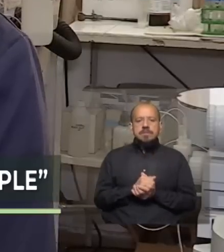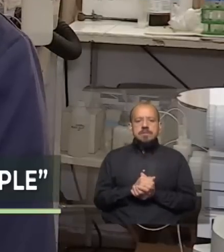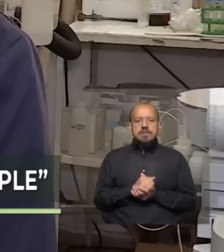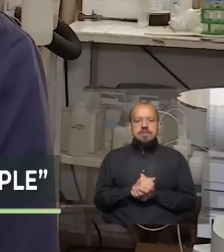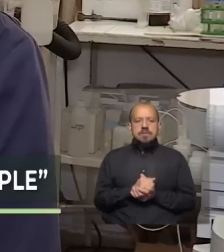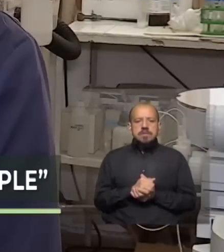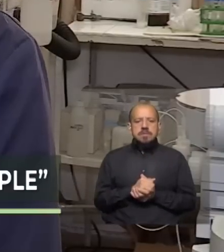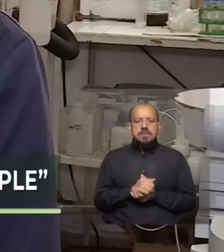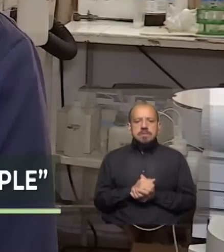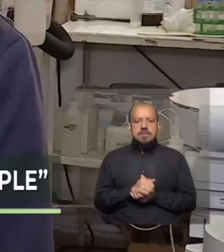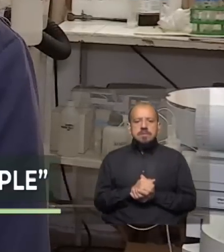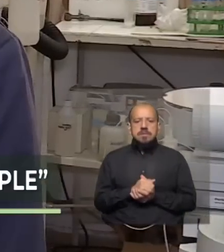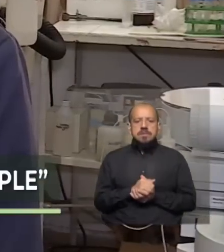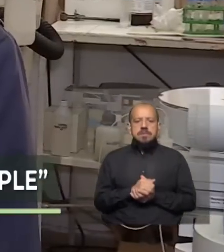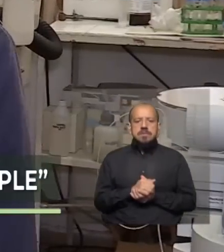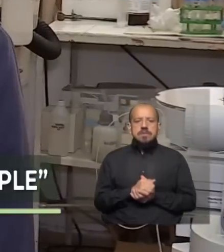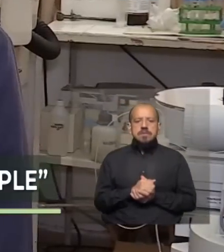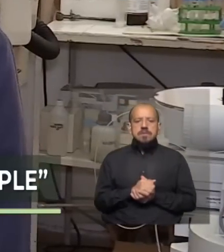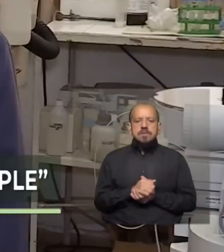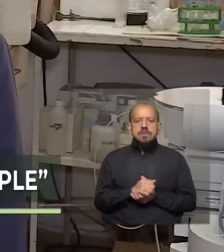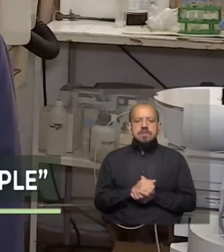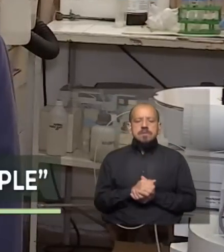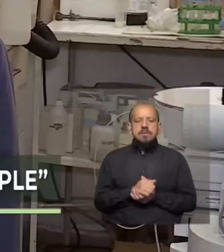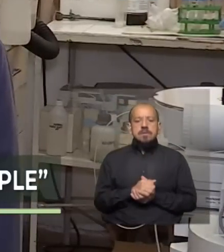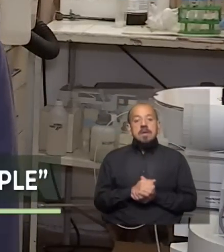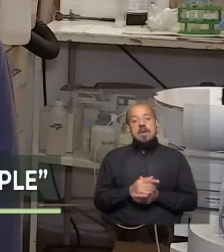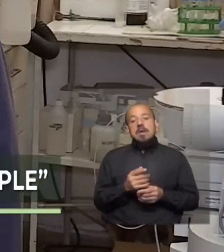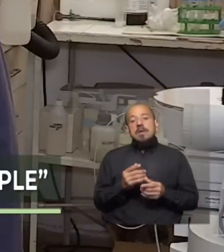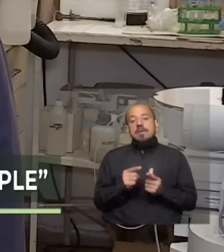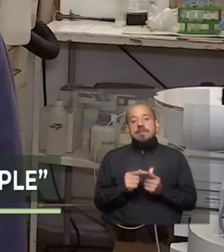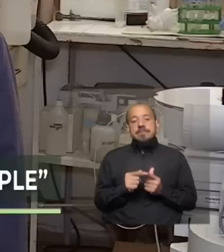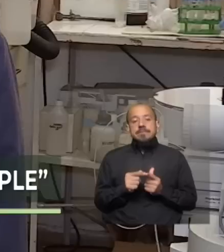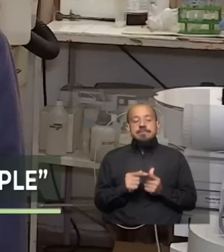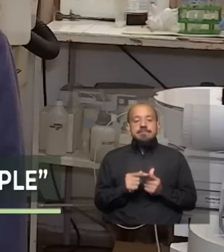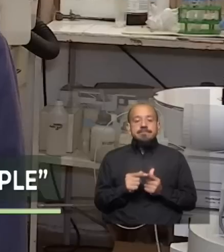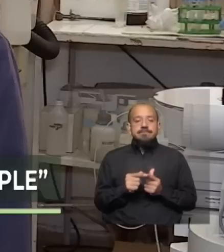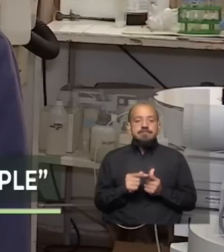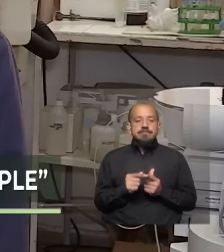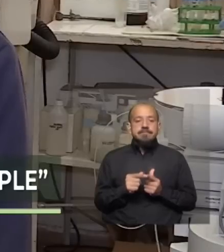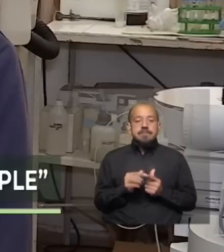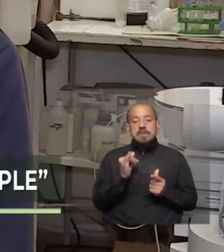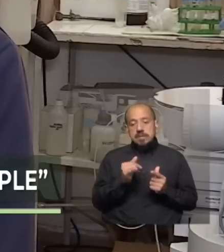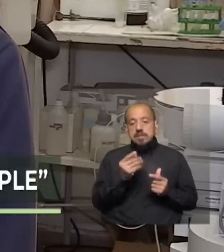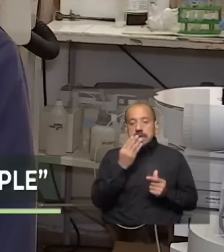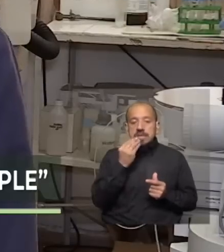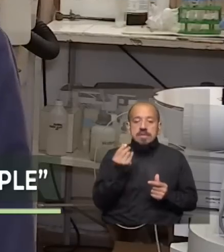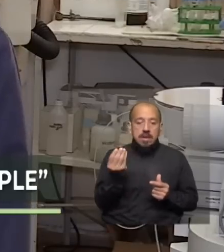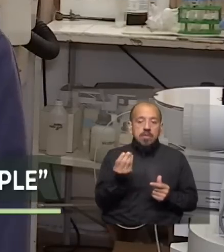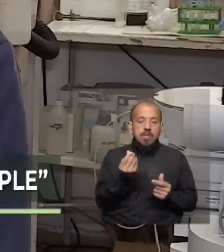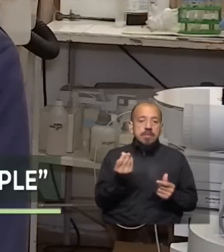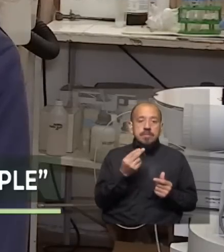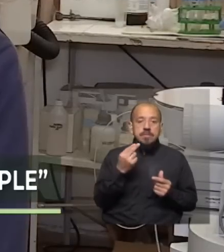Esto bueno de alguna manera el sabor se ve afectado